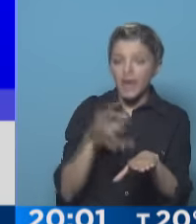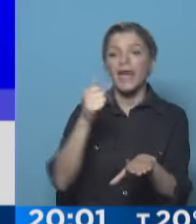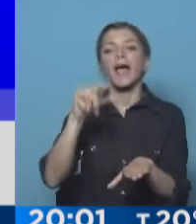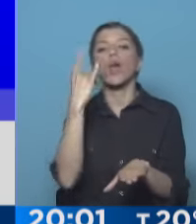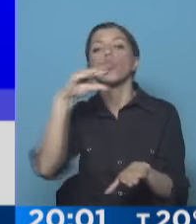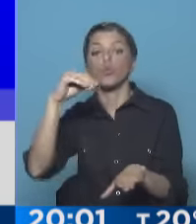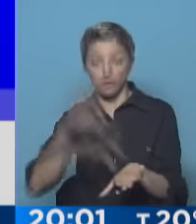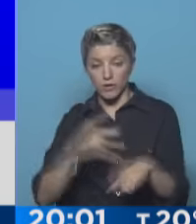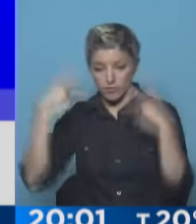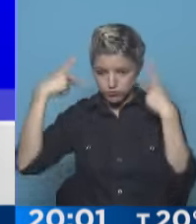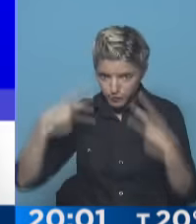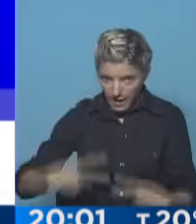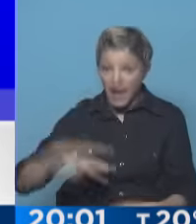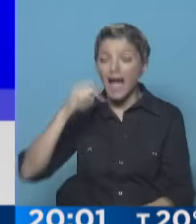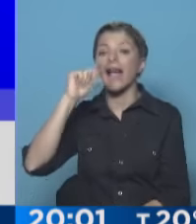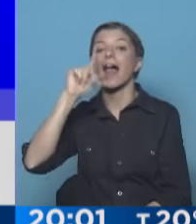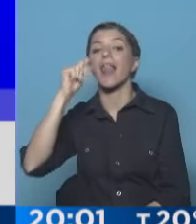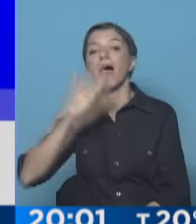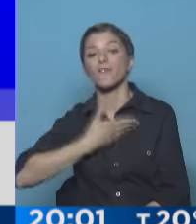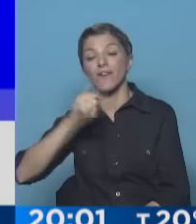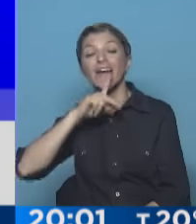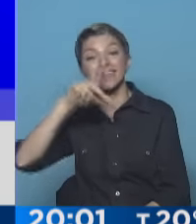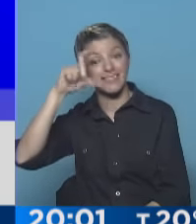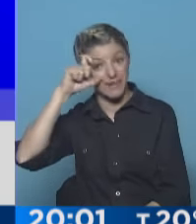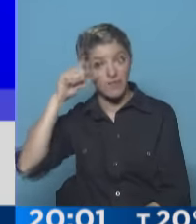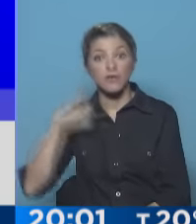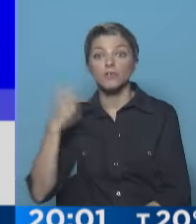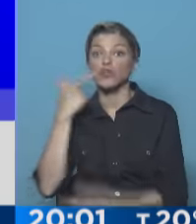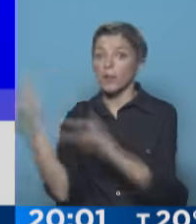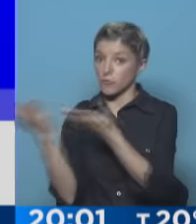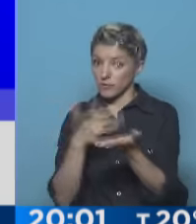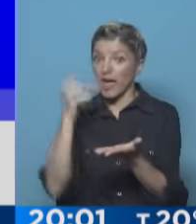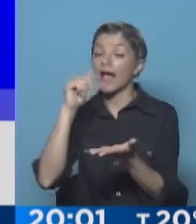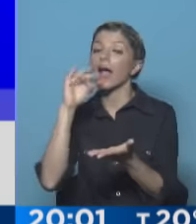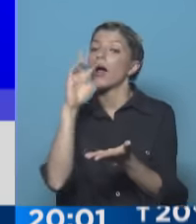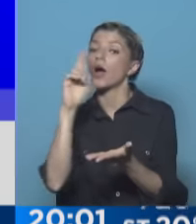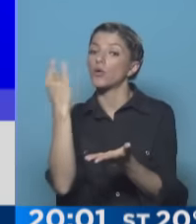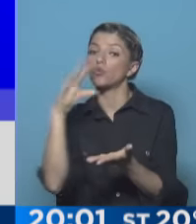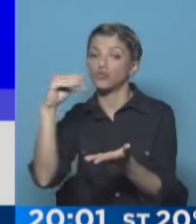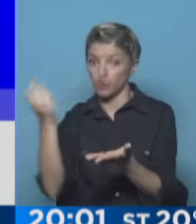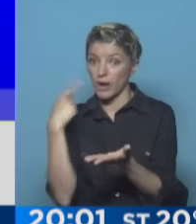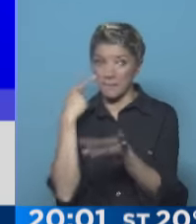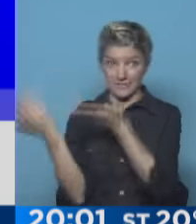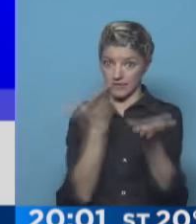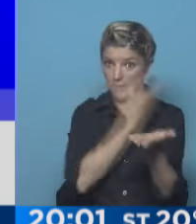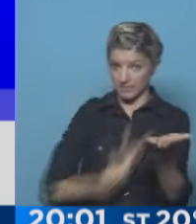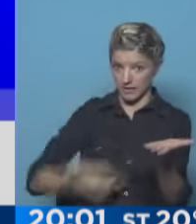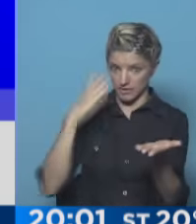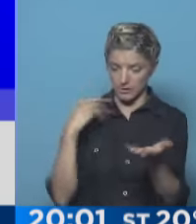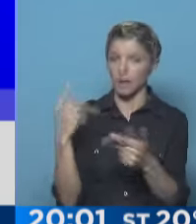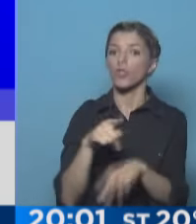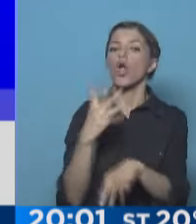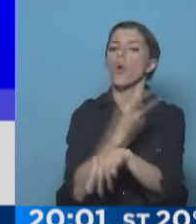calafate ese día se lo presenté yo a Miguel a nuestra presidenta Miguel galucho estuvieron más de de 4 horas